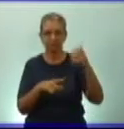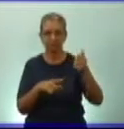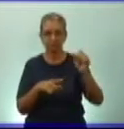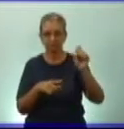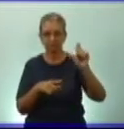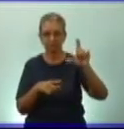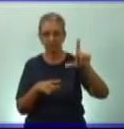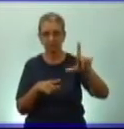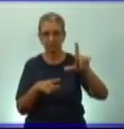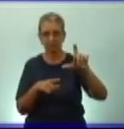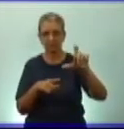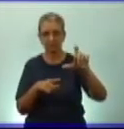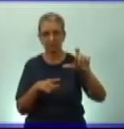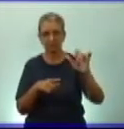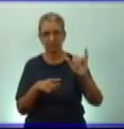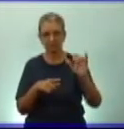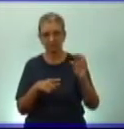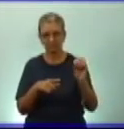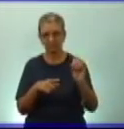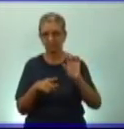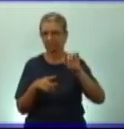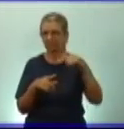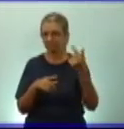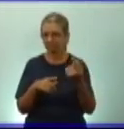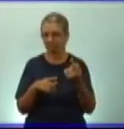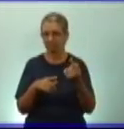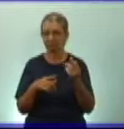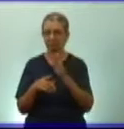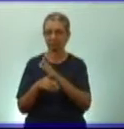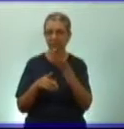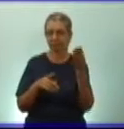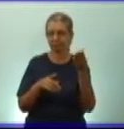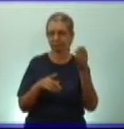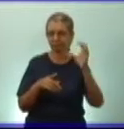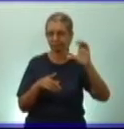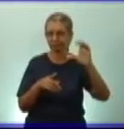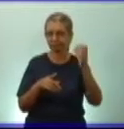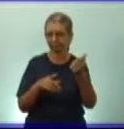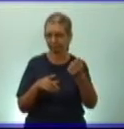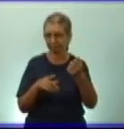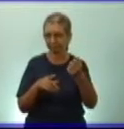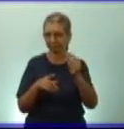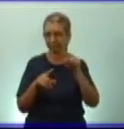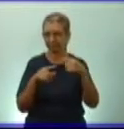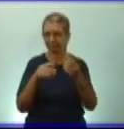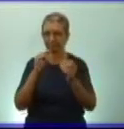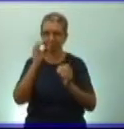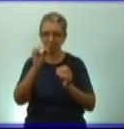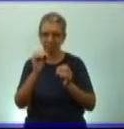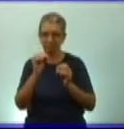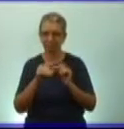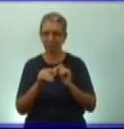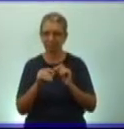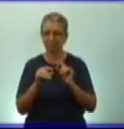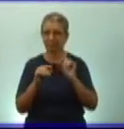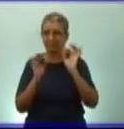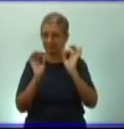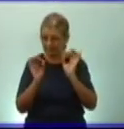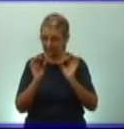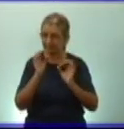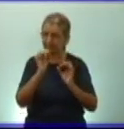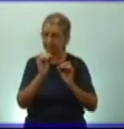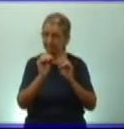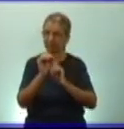de atrás para adelante, ponemos el símbolo del calcio, o sea, y el símbolo del oxígeno. El número de oxidación del oxígeno